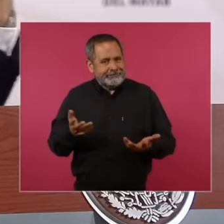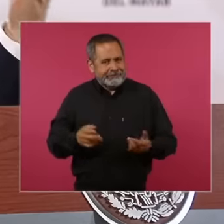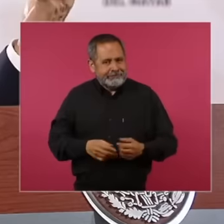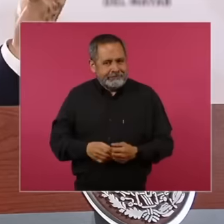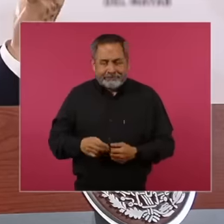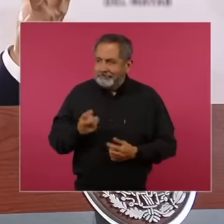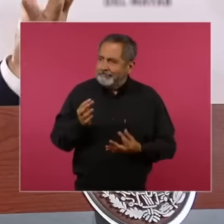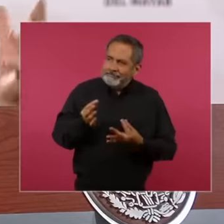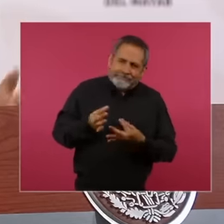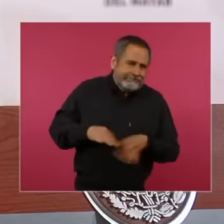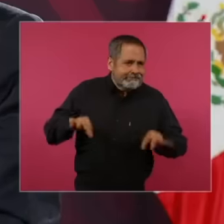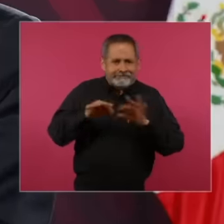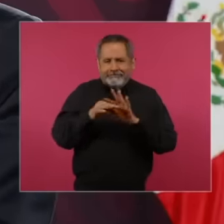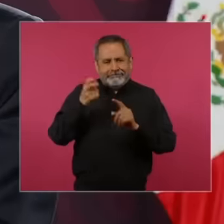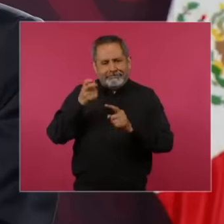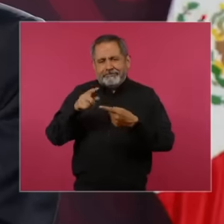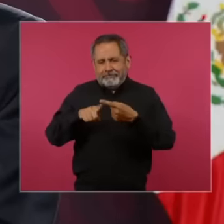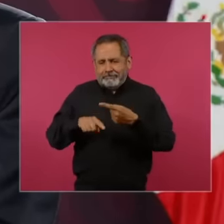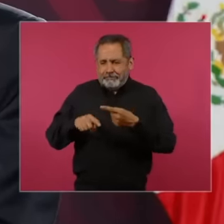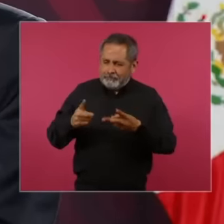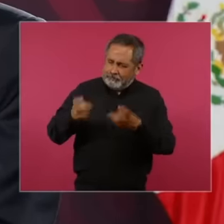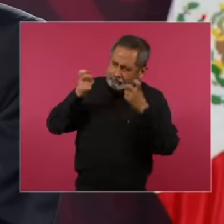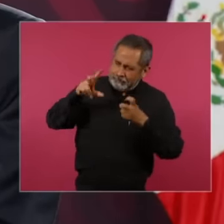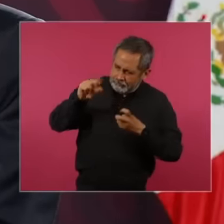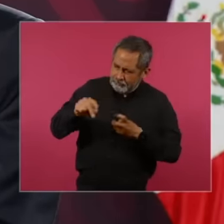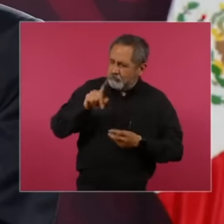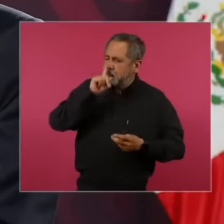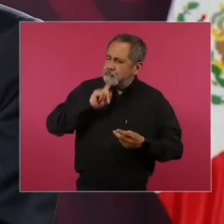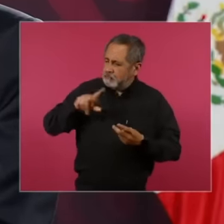es importantísimo.